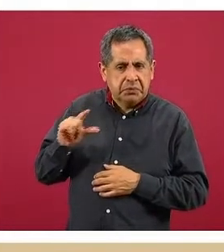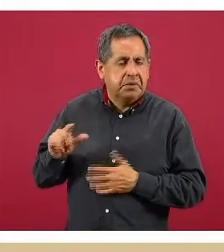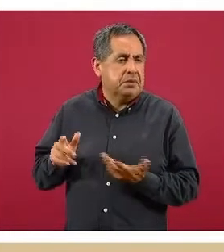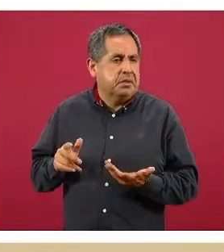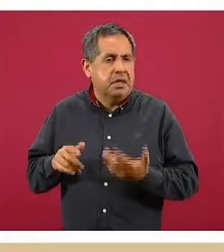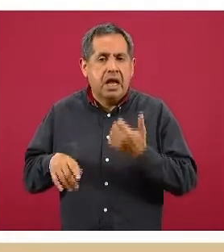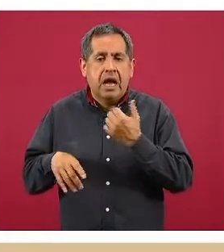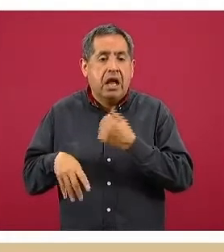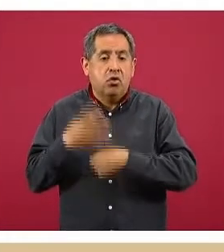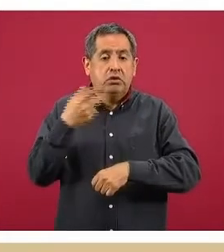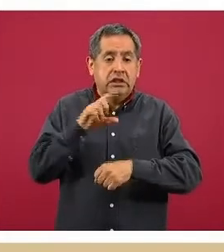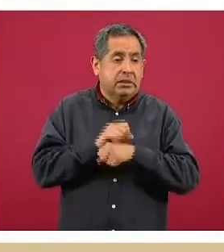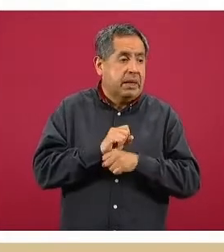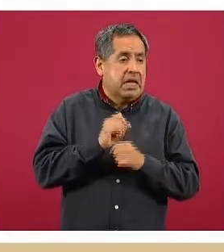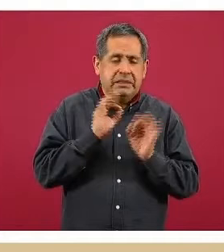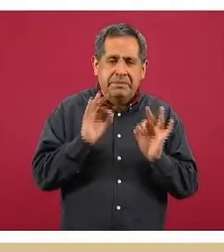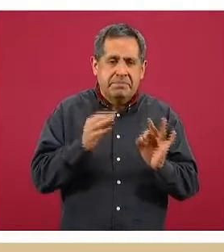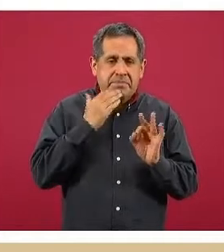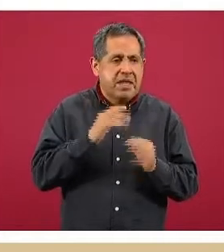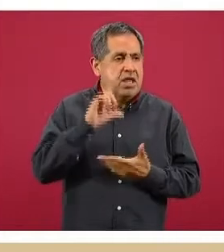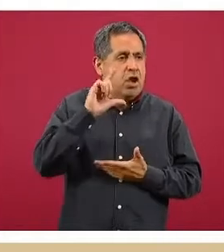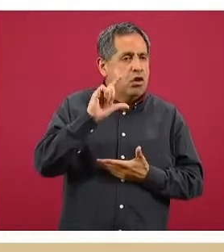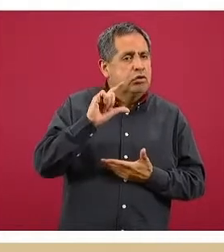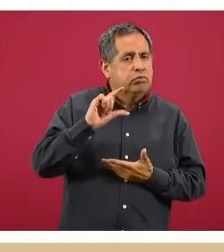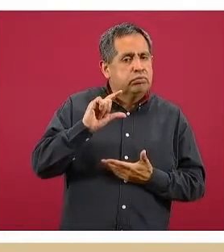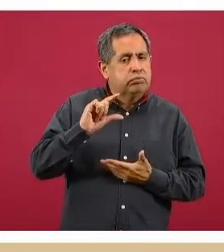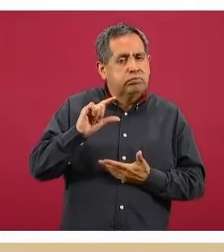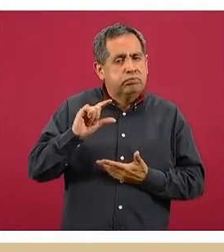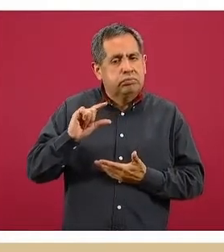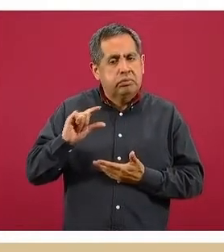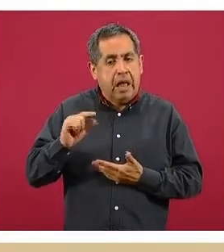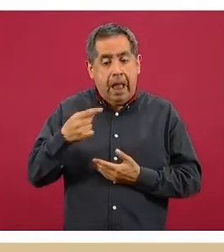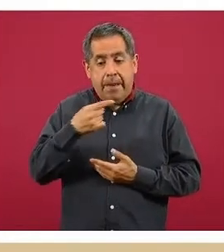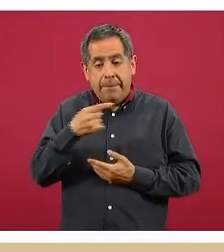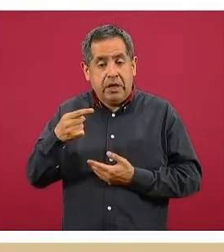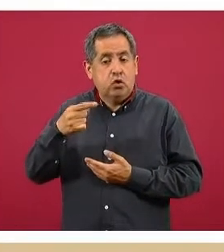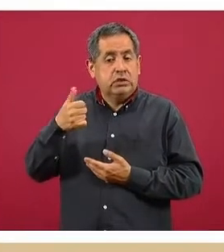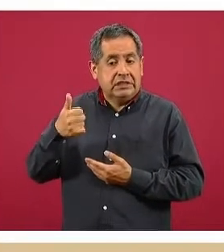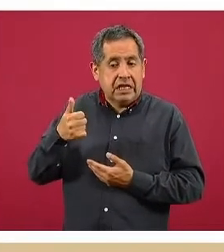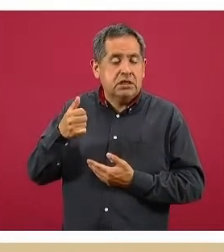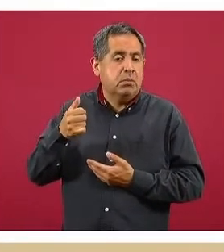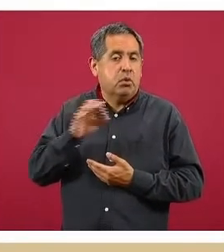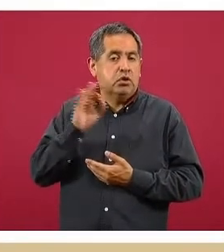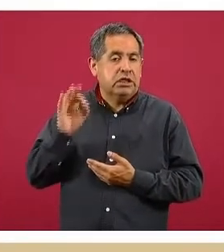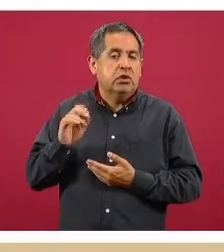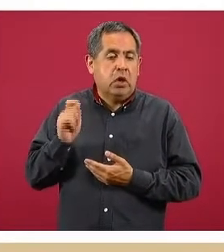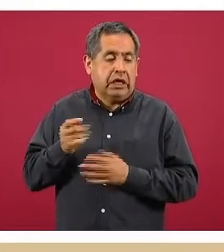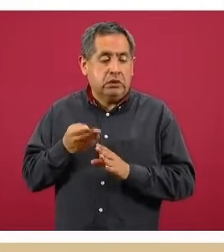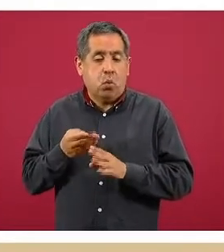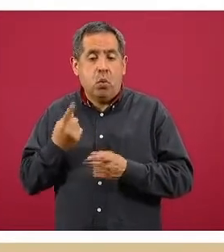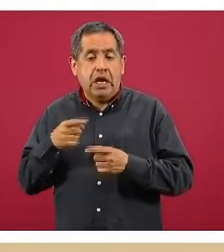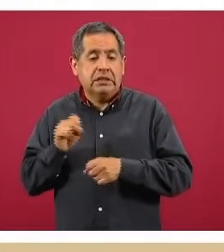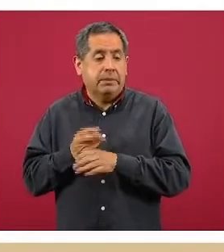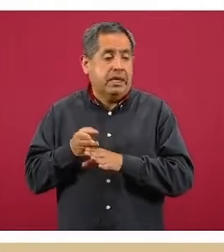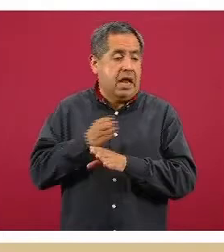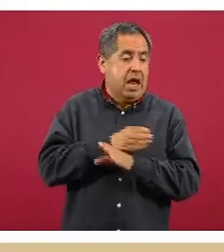14 semanas, manteniéndose todavía en menos 6% la diferencia entre la semana 40 a la